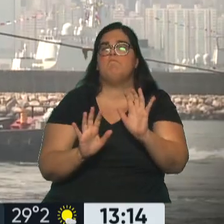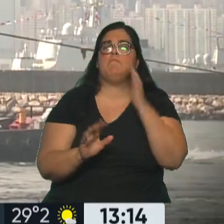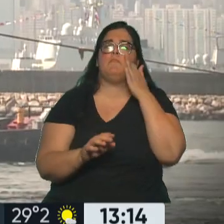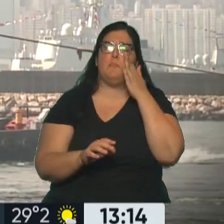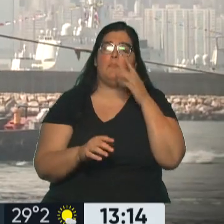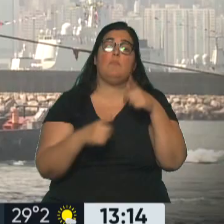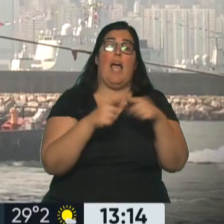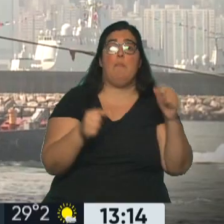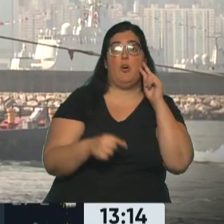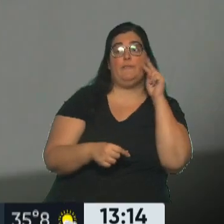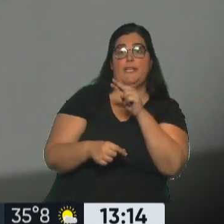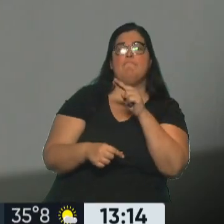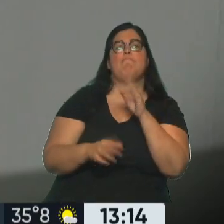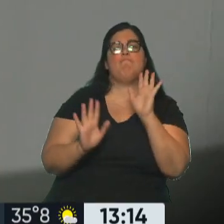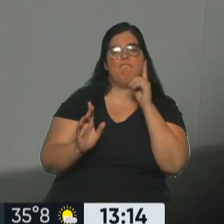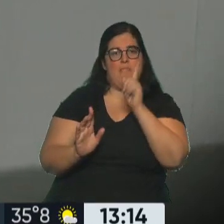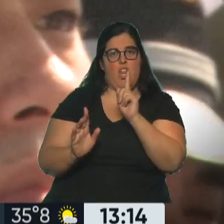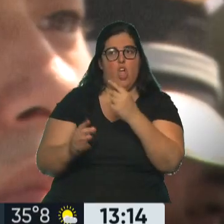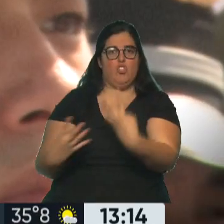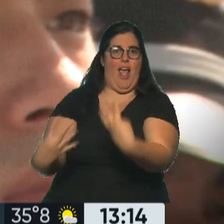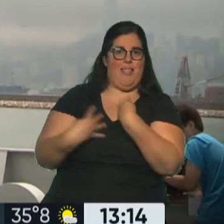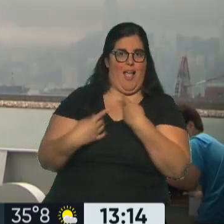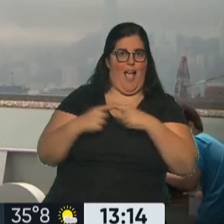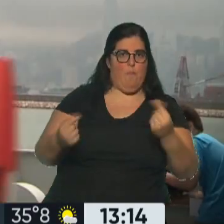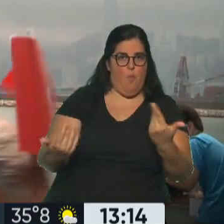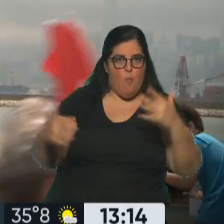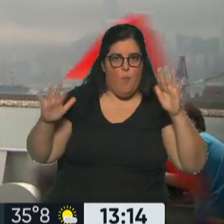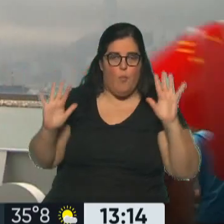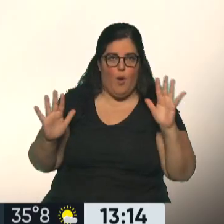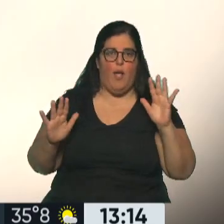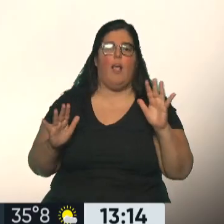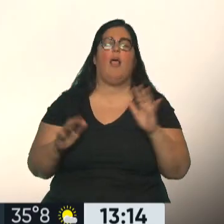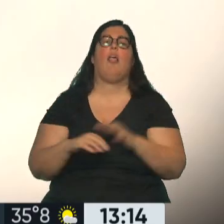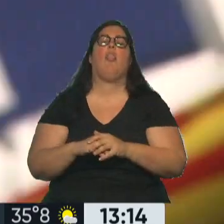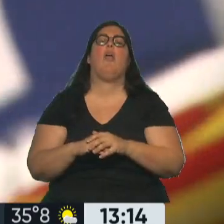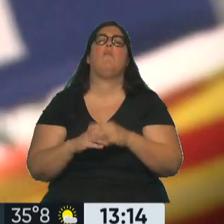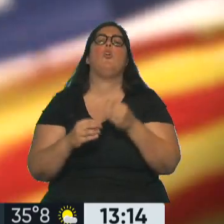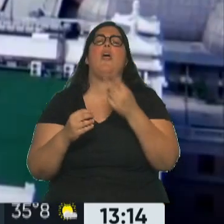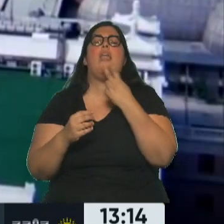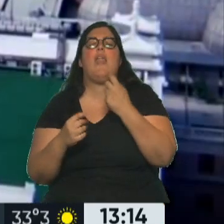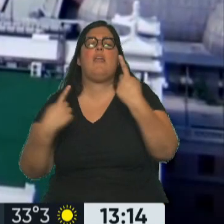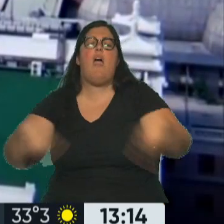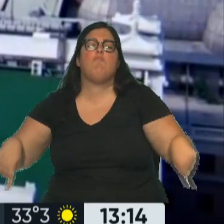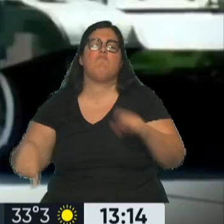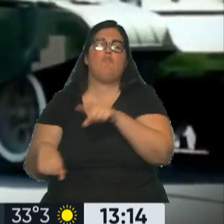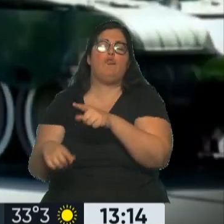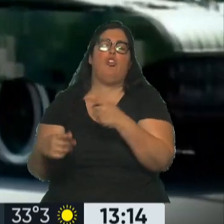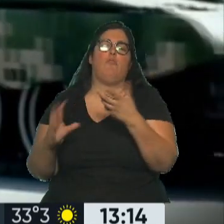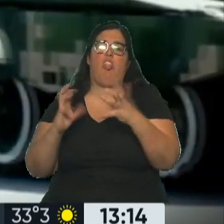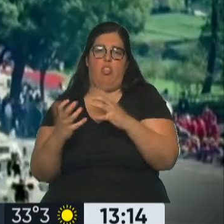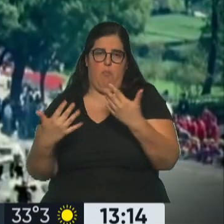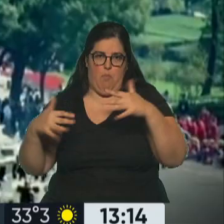vista de Tokio una amenaza para las islas japonesas, así como para las cadenas globales de suministros y energía.